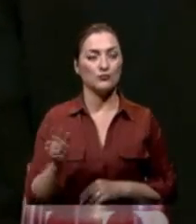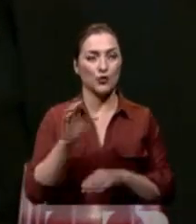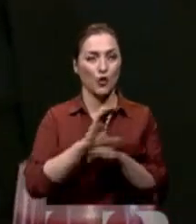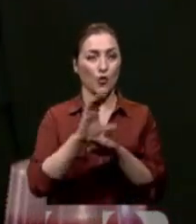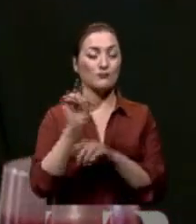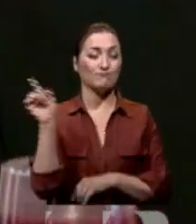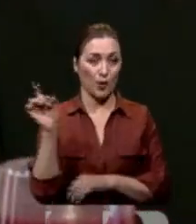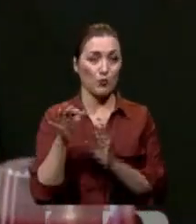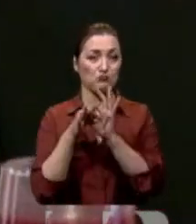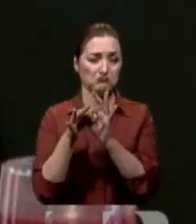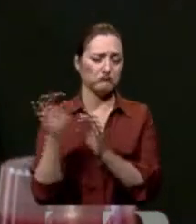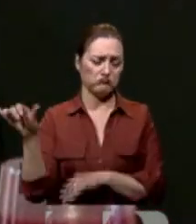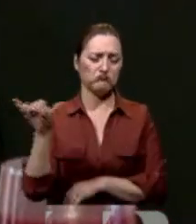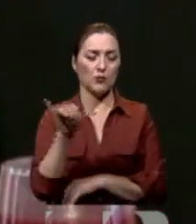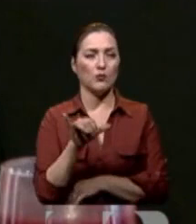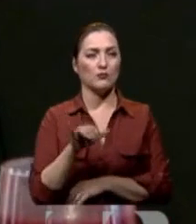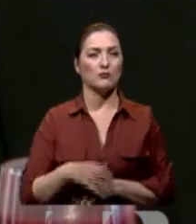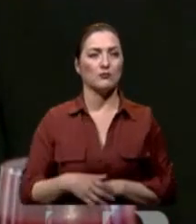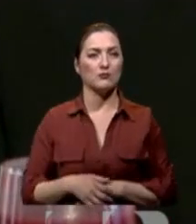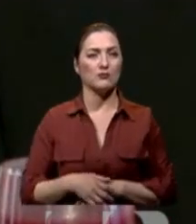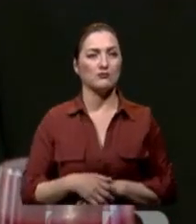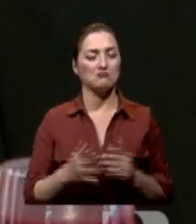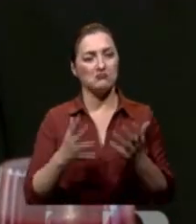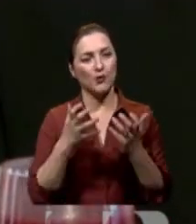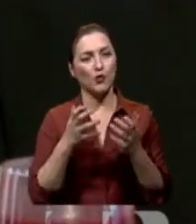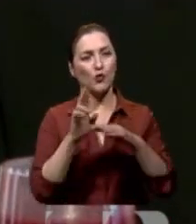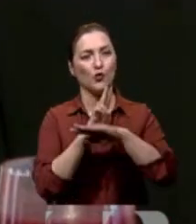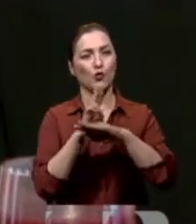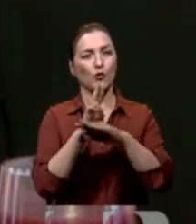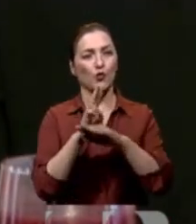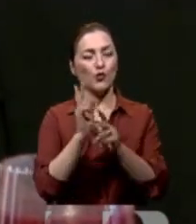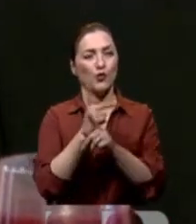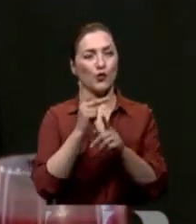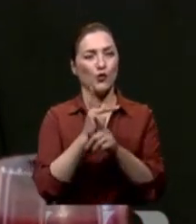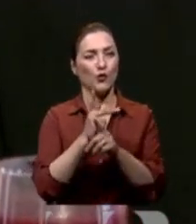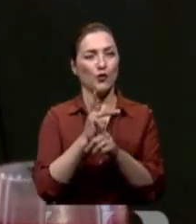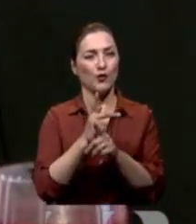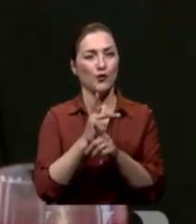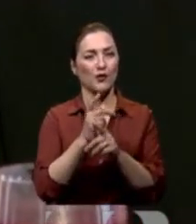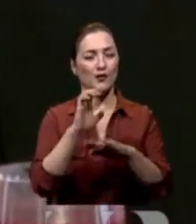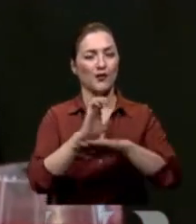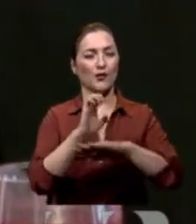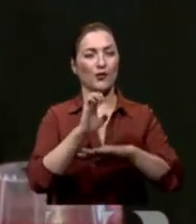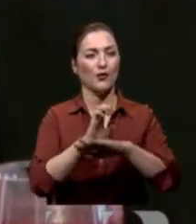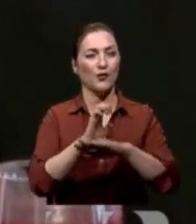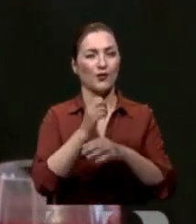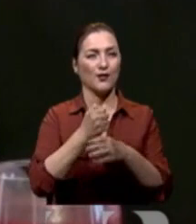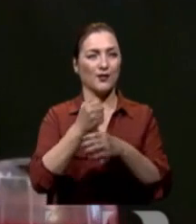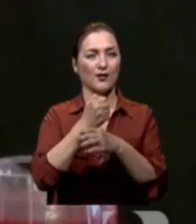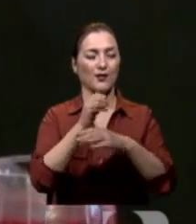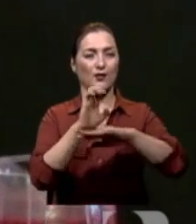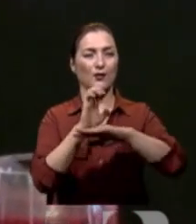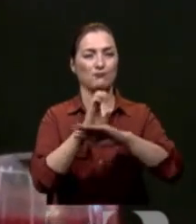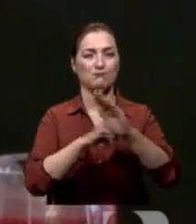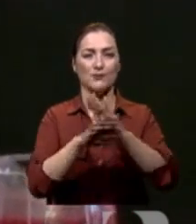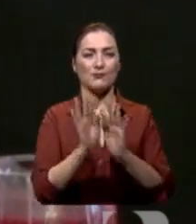que les han dado mis compañeros, pero quiero destacar el uso del producto que ecuatoriano, el café de Ecuador.